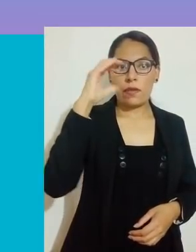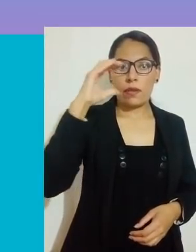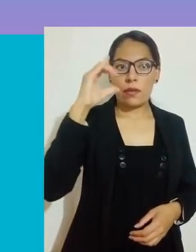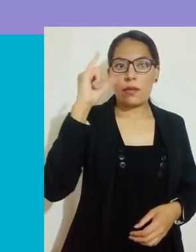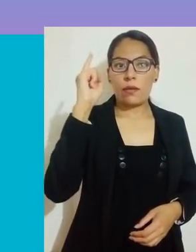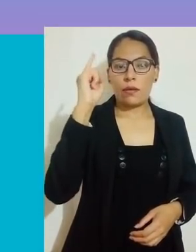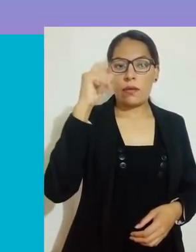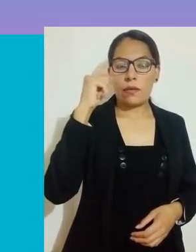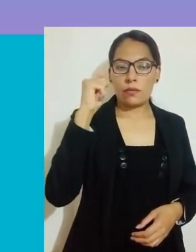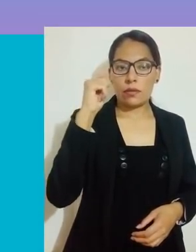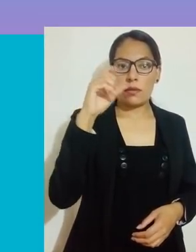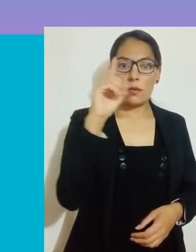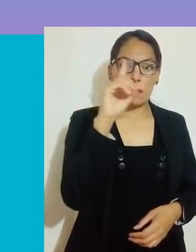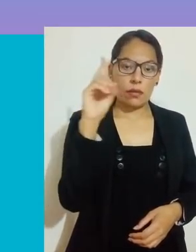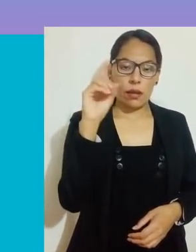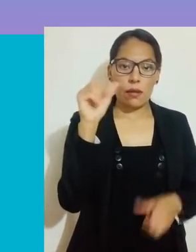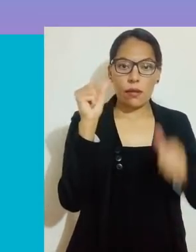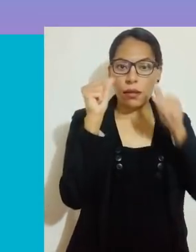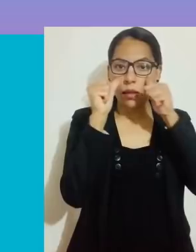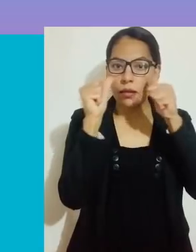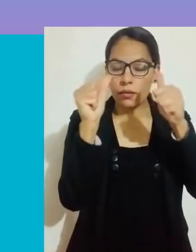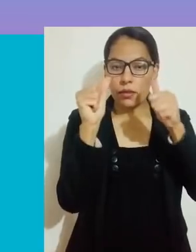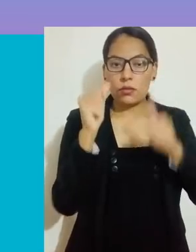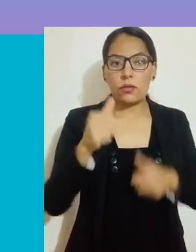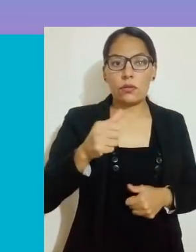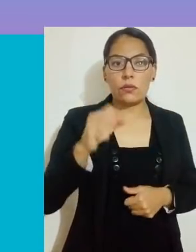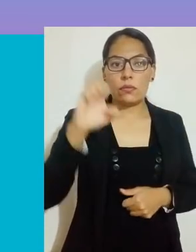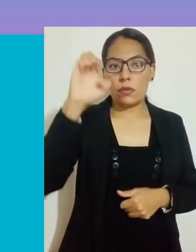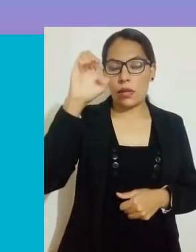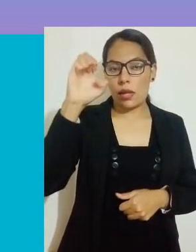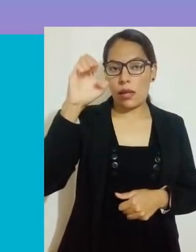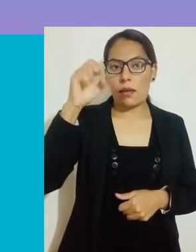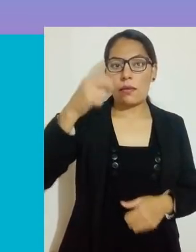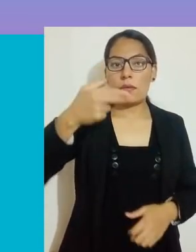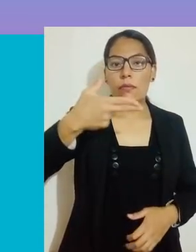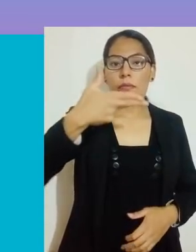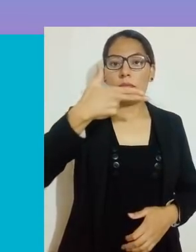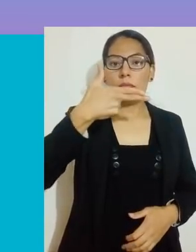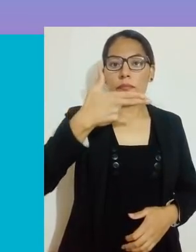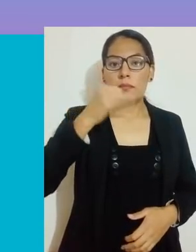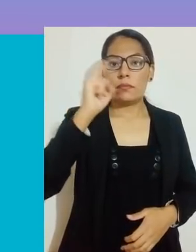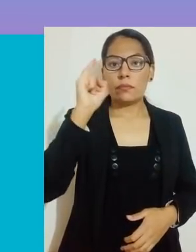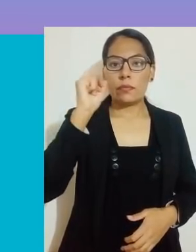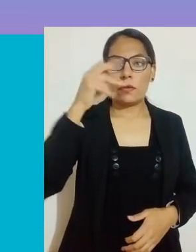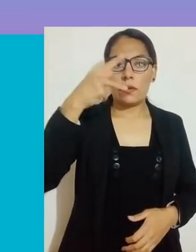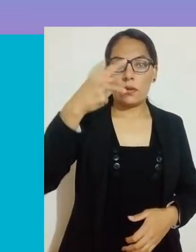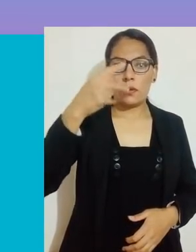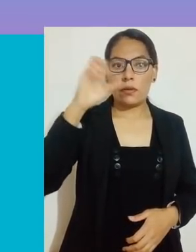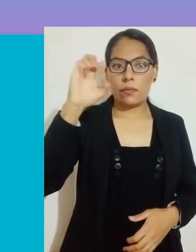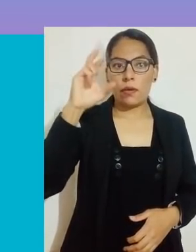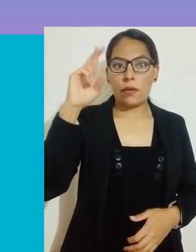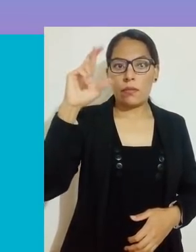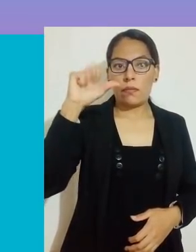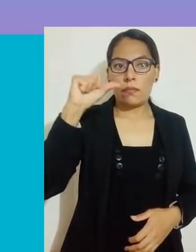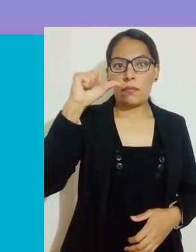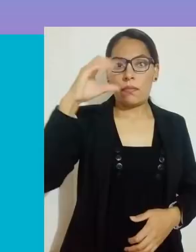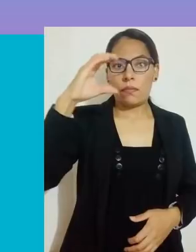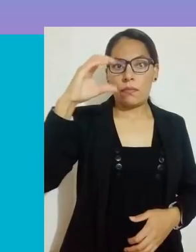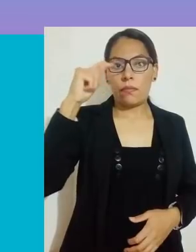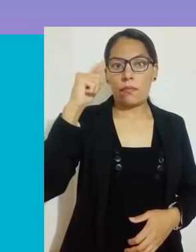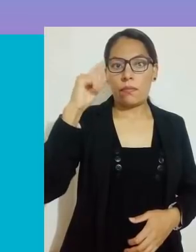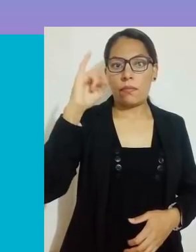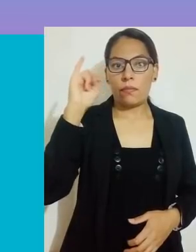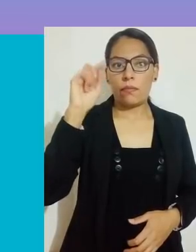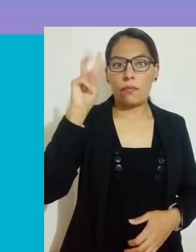visual. Juegos de Atención para Niños será una herramienta idónea para generar en estos pequeños mayores